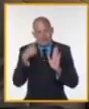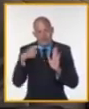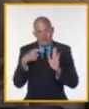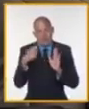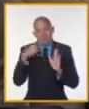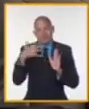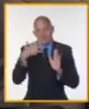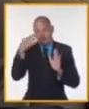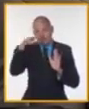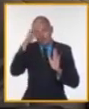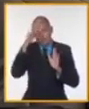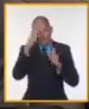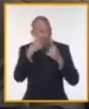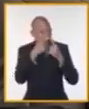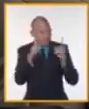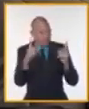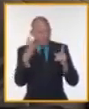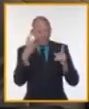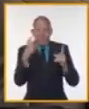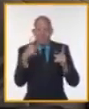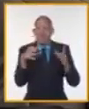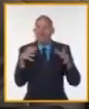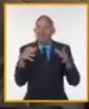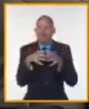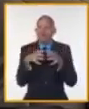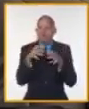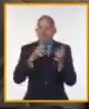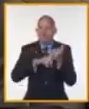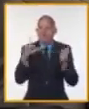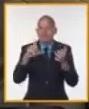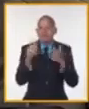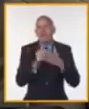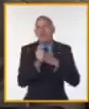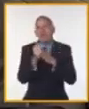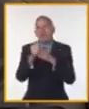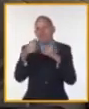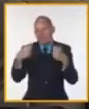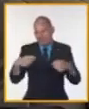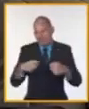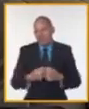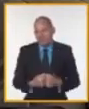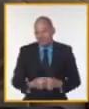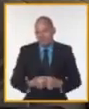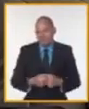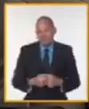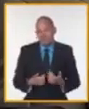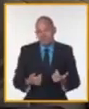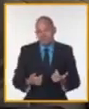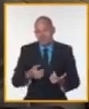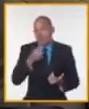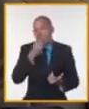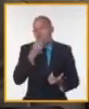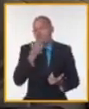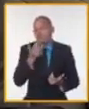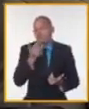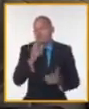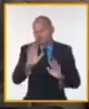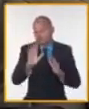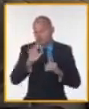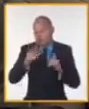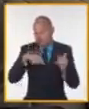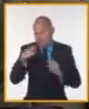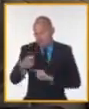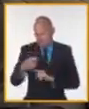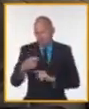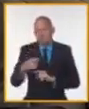en el diseño de todas estas acciones que no pueden verse vistas de forma individual, como mañana vamos a analizar la cuestión del